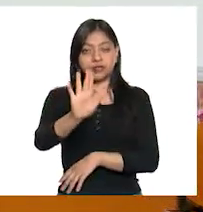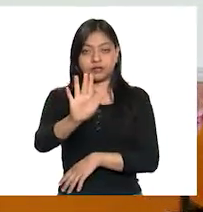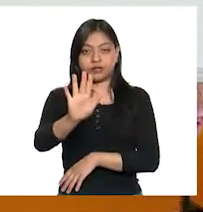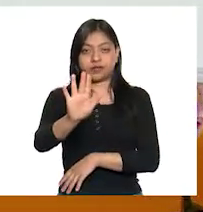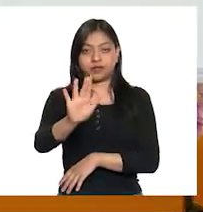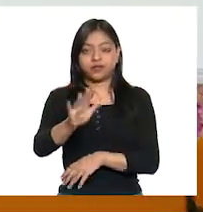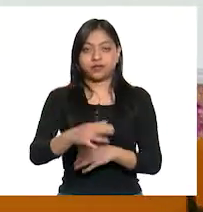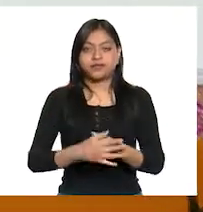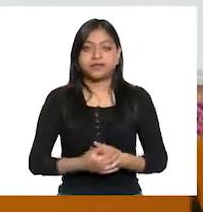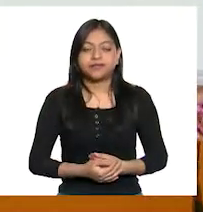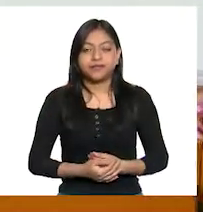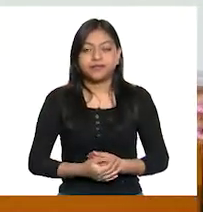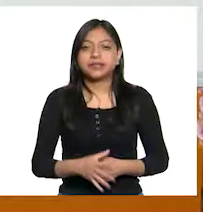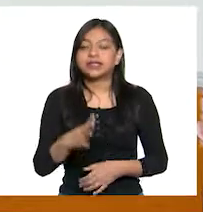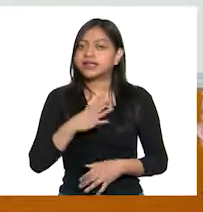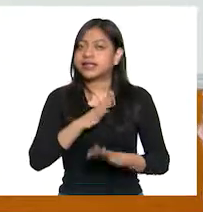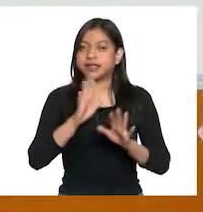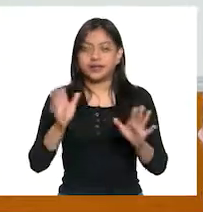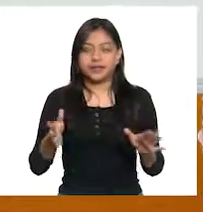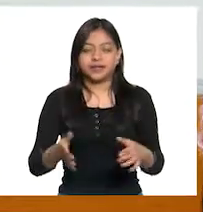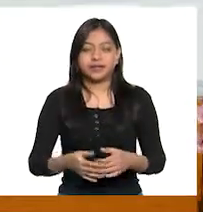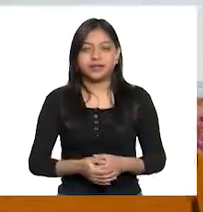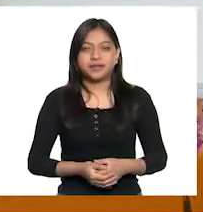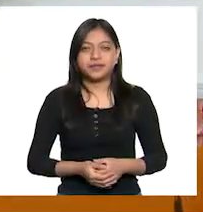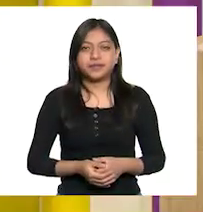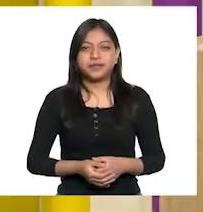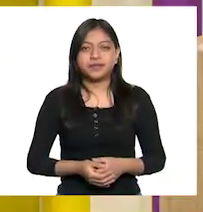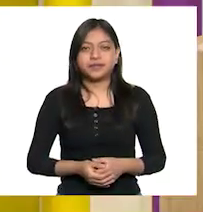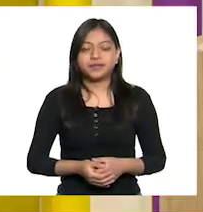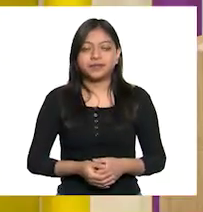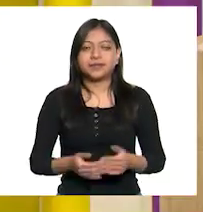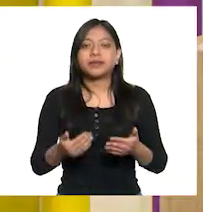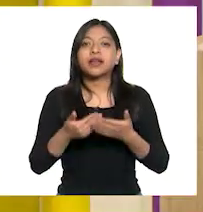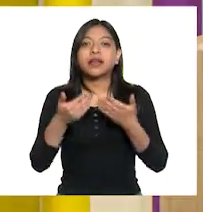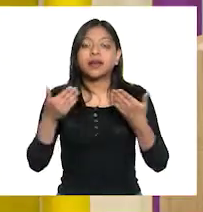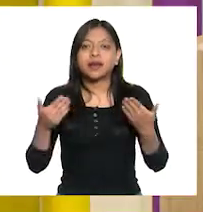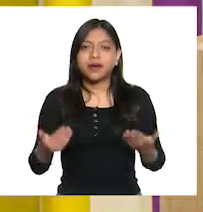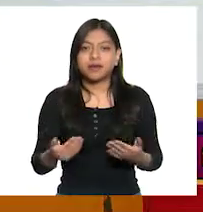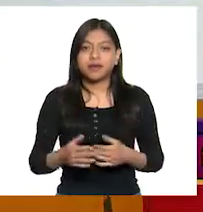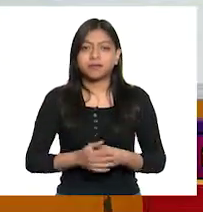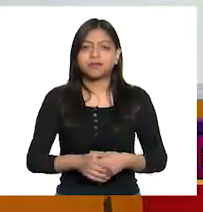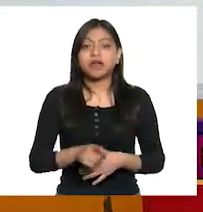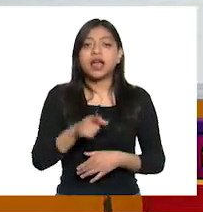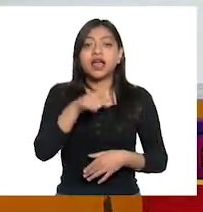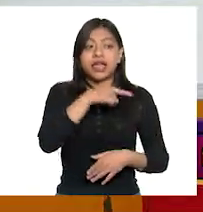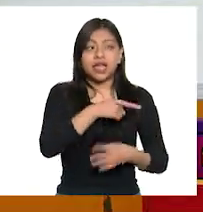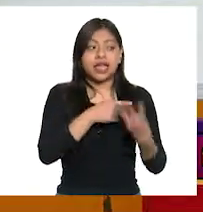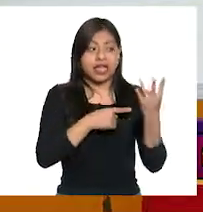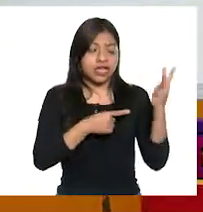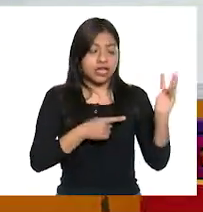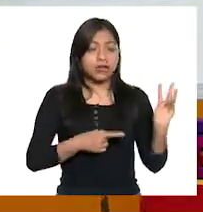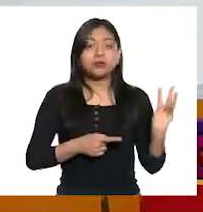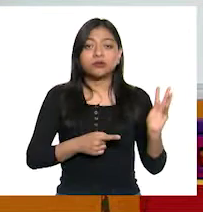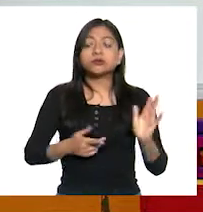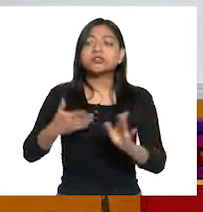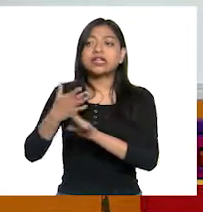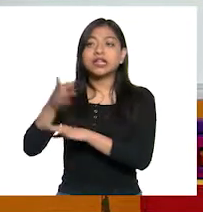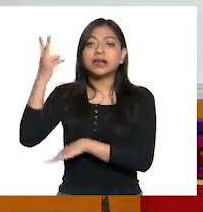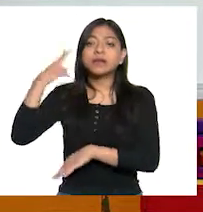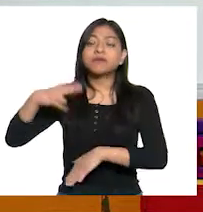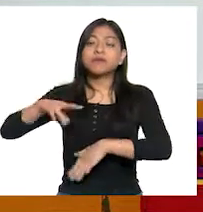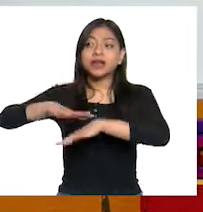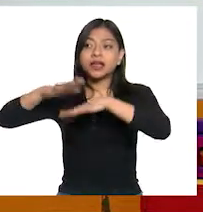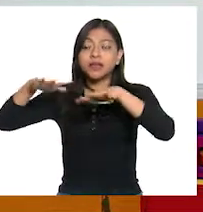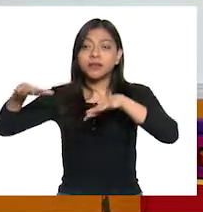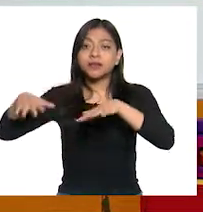850. Ya tenemos 850. Ahora, los paquetes de alimentos dicen que se considera niñas de